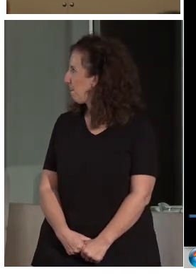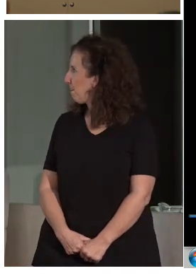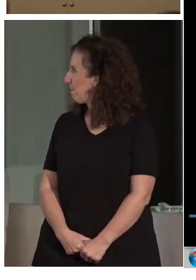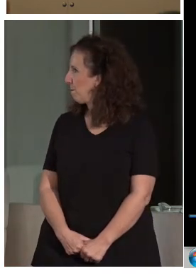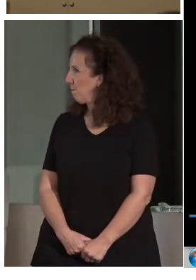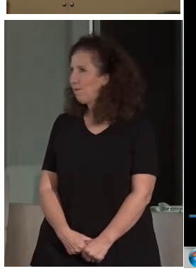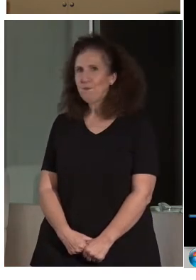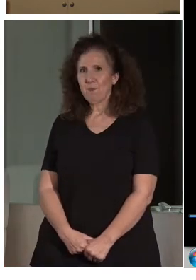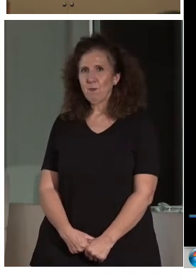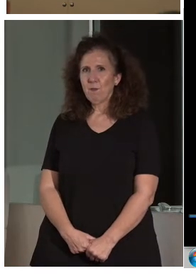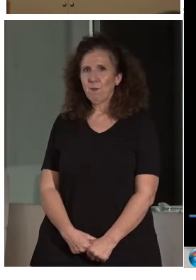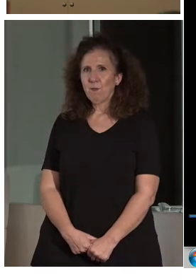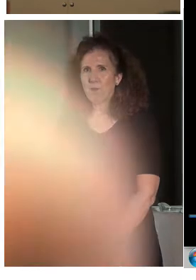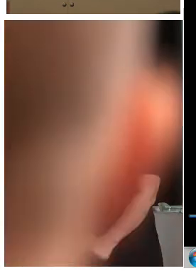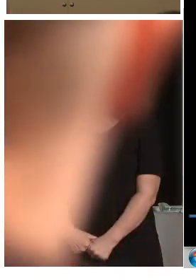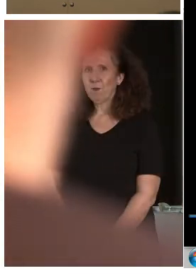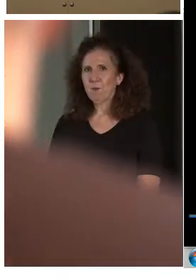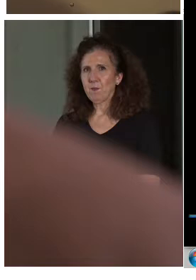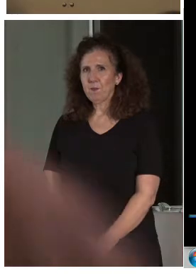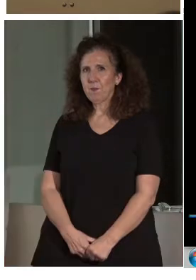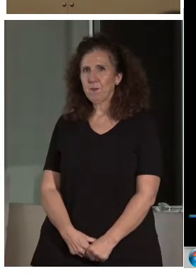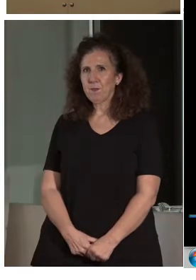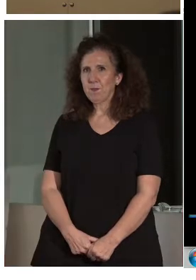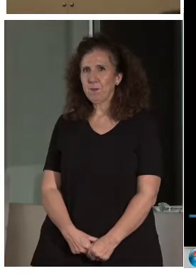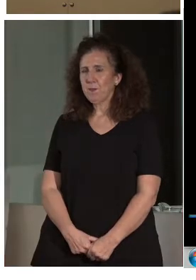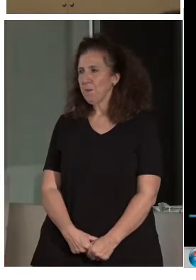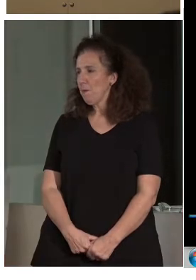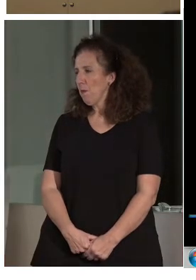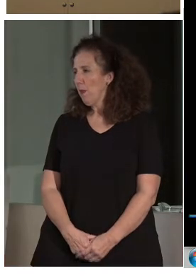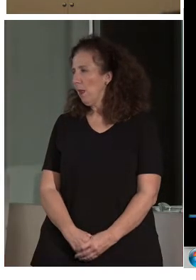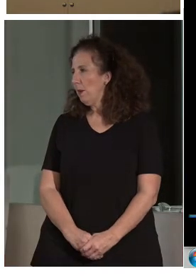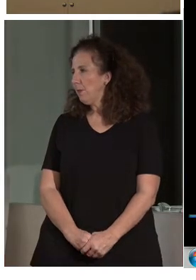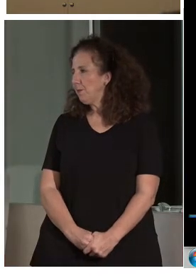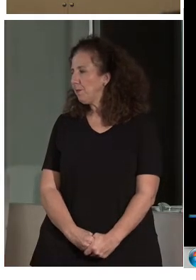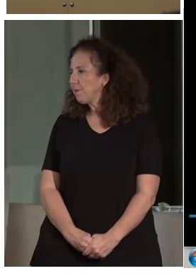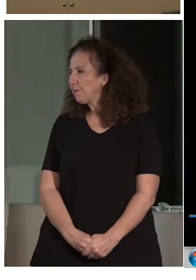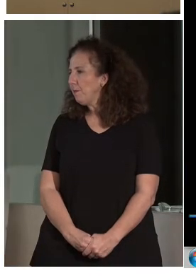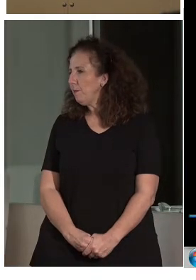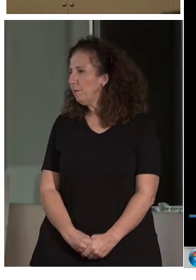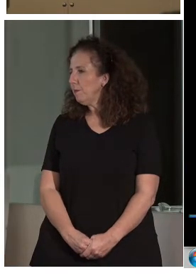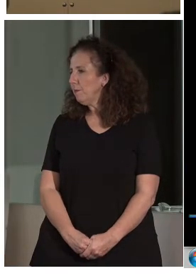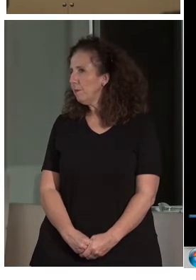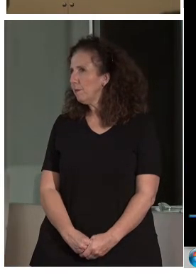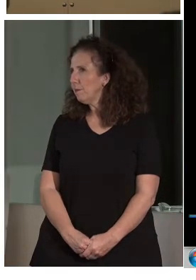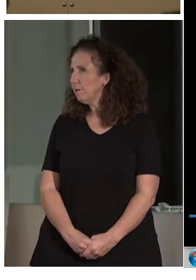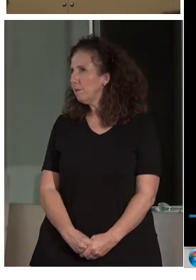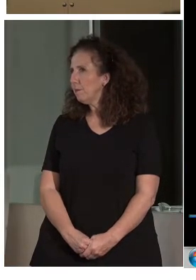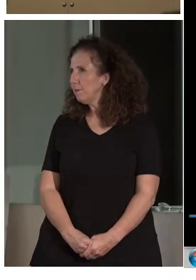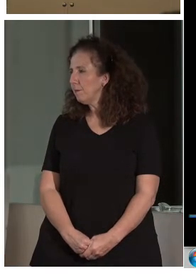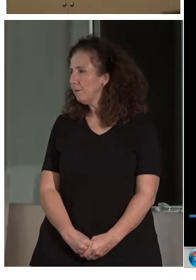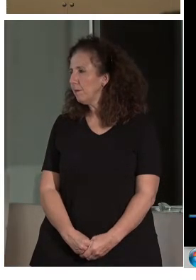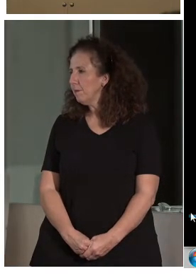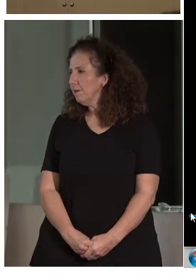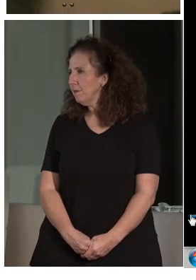Se acerquen a los senderos del Parque Nacional de Garajonay. Este grupo de voluntarios de Cruz Roja forma parte del proyecto Moviéndonos por los Parques